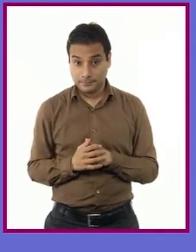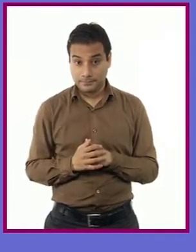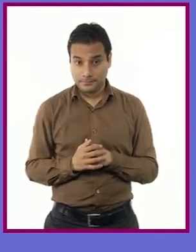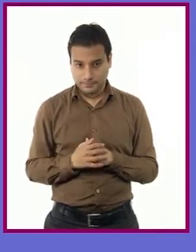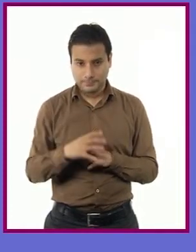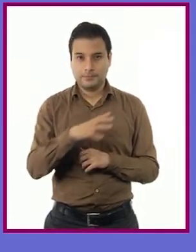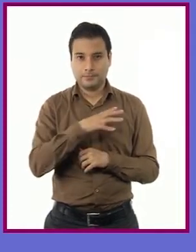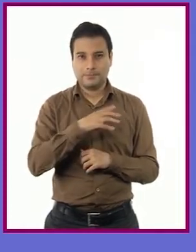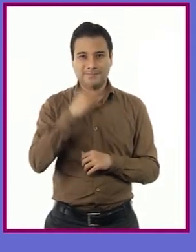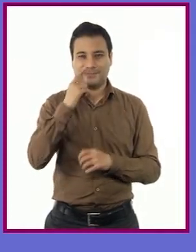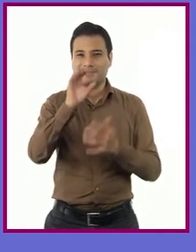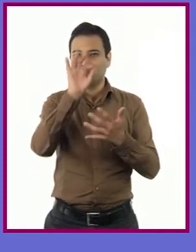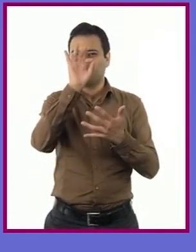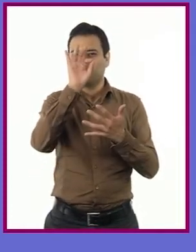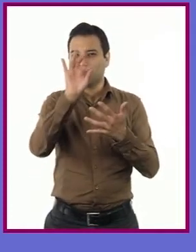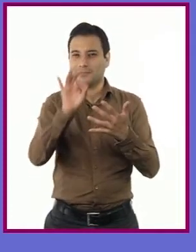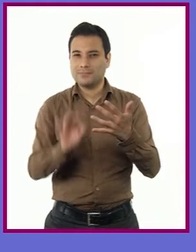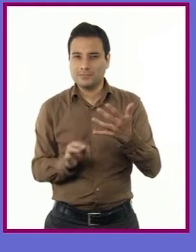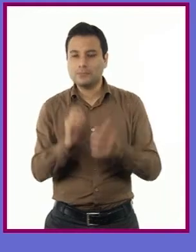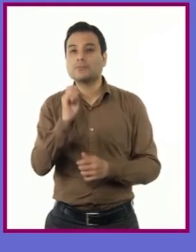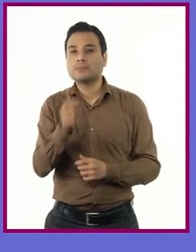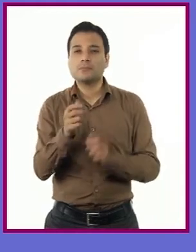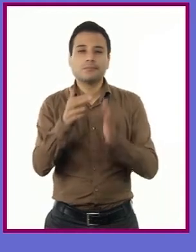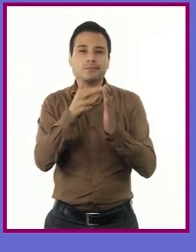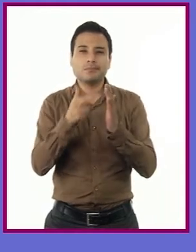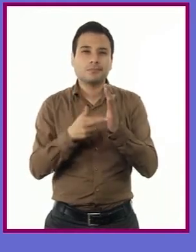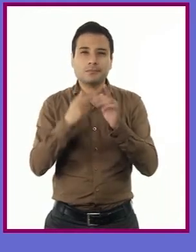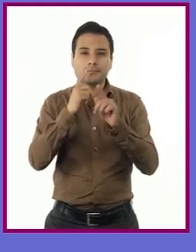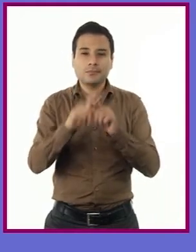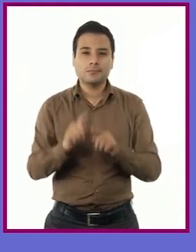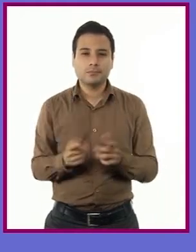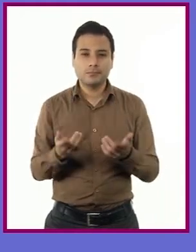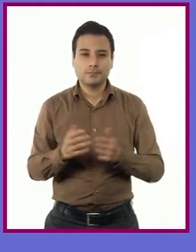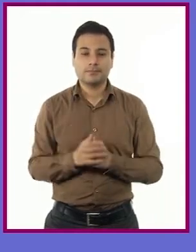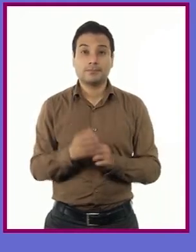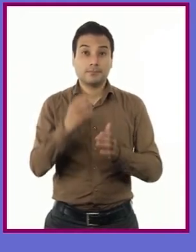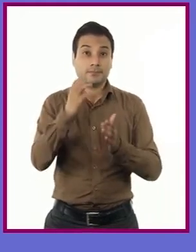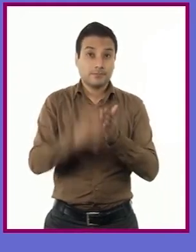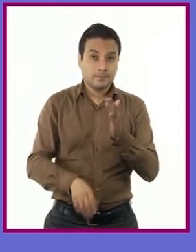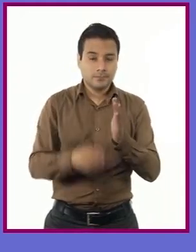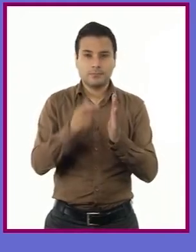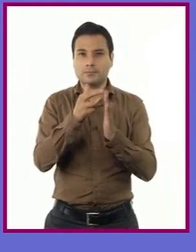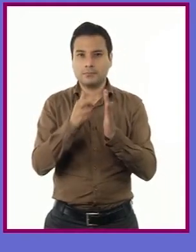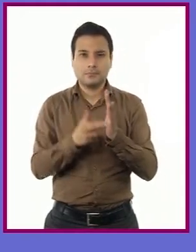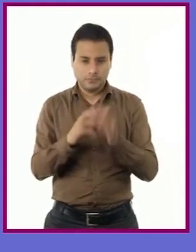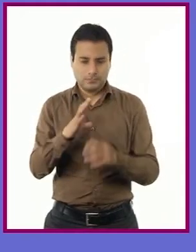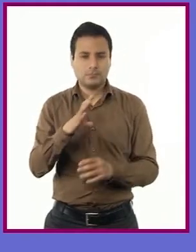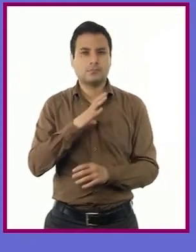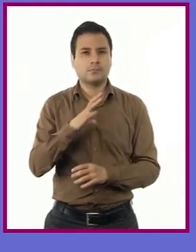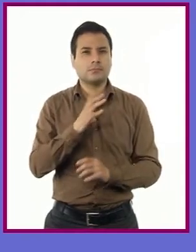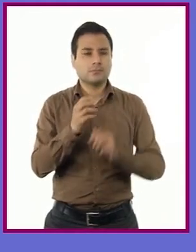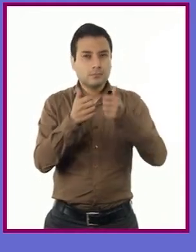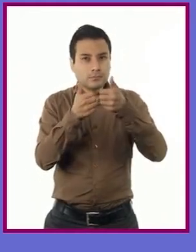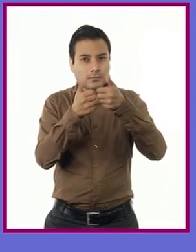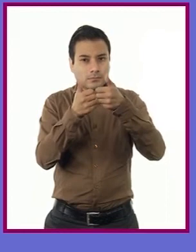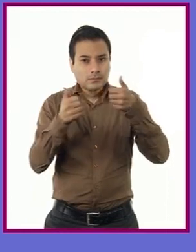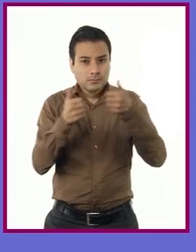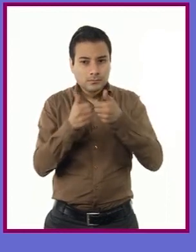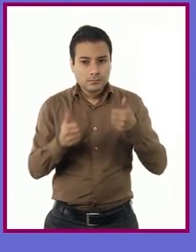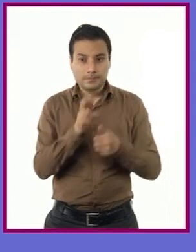de la regla. Entre cada capítulo y reglas existen espaciados que hacen más visible